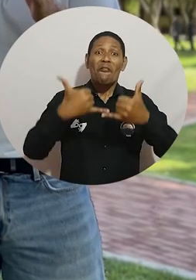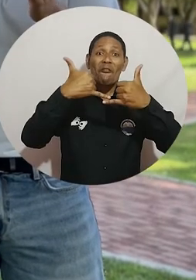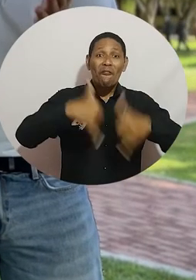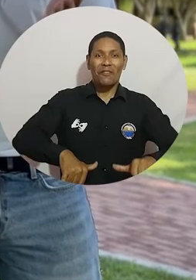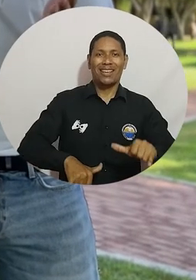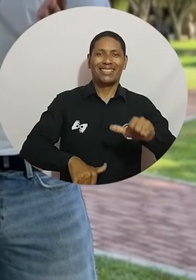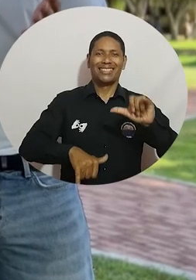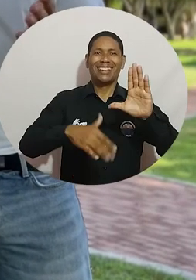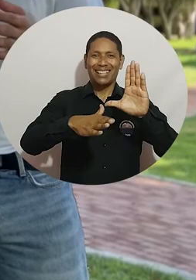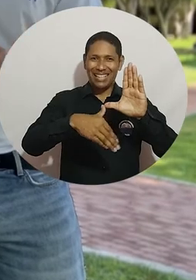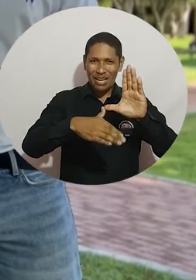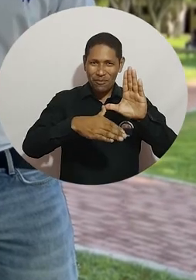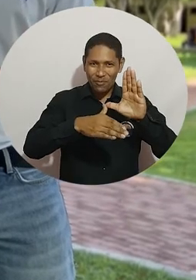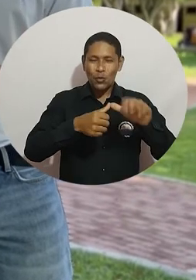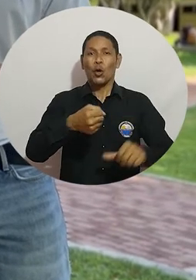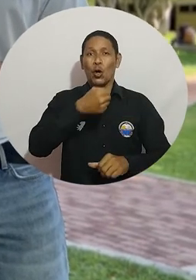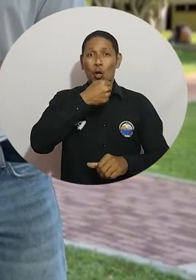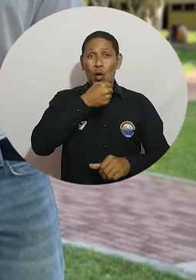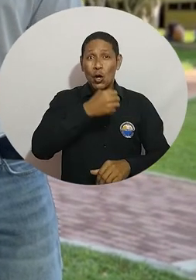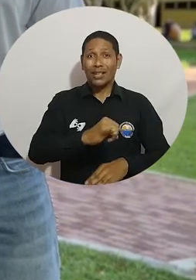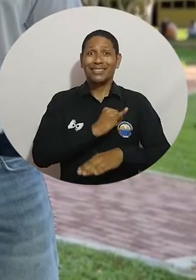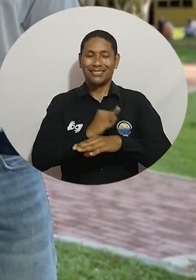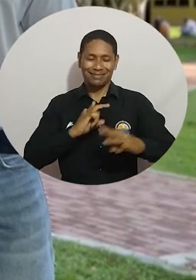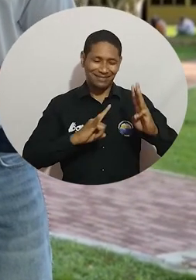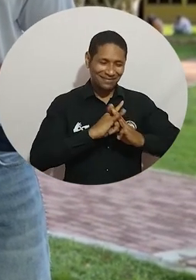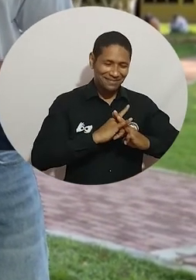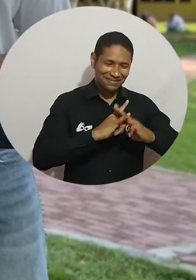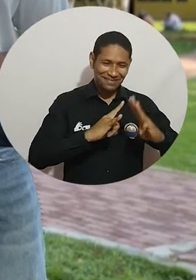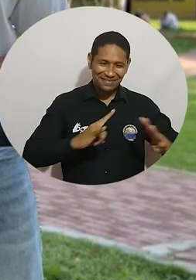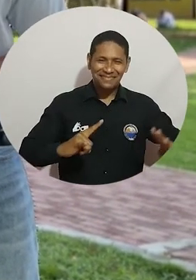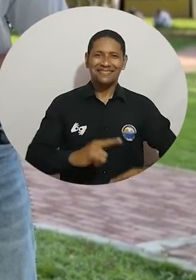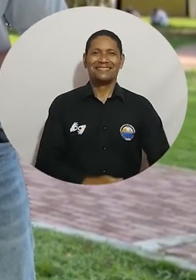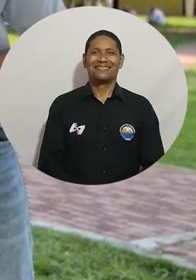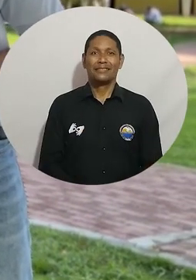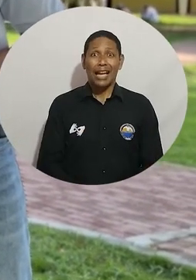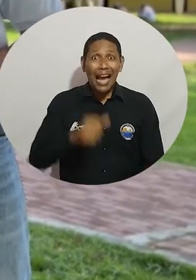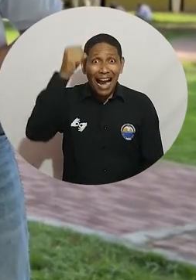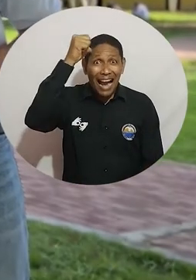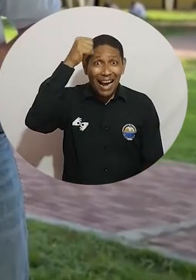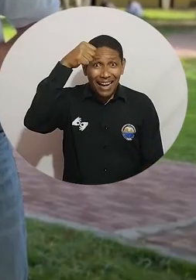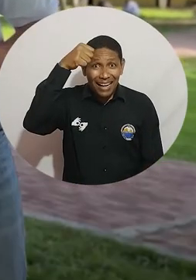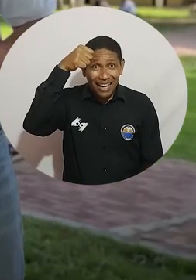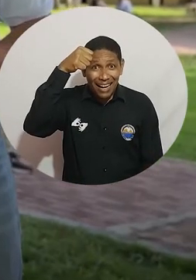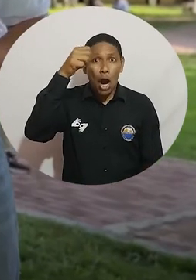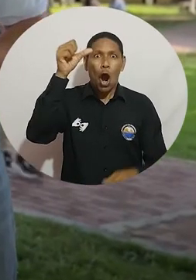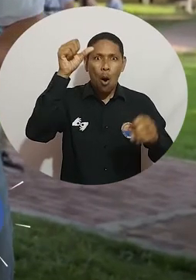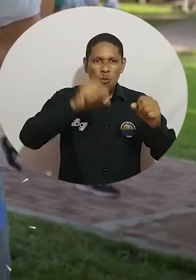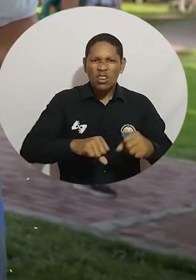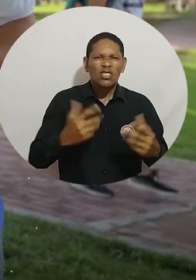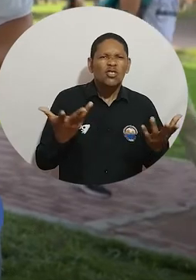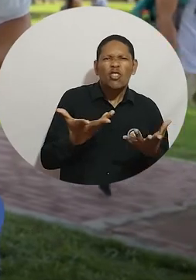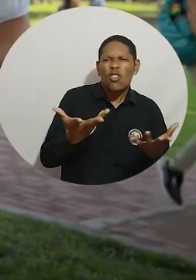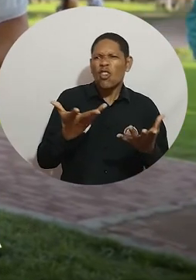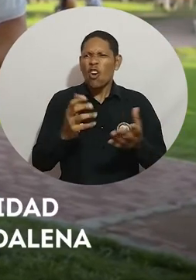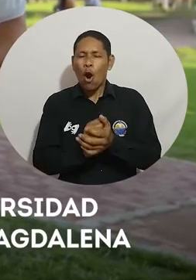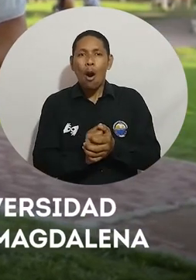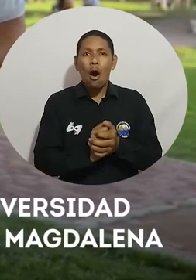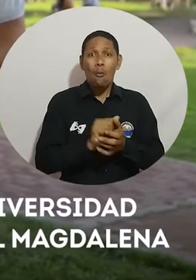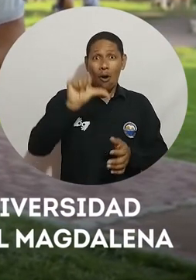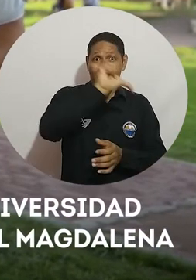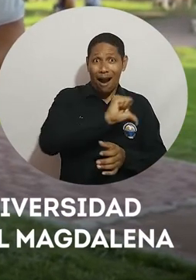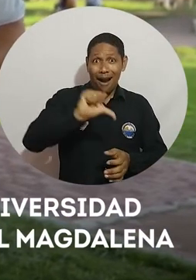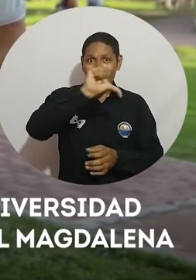Hemos llegado al final del Campus TV, programa institucional de la Universidad del Magdalena. Recuerden seguirnos en nuestras redes